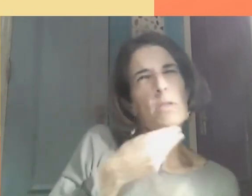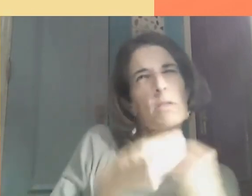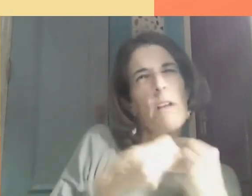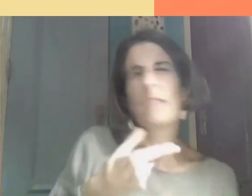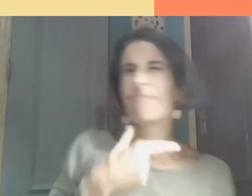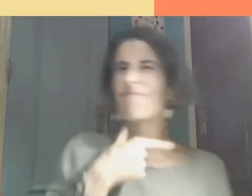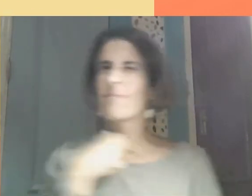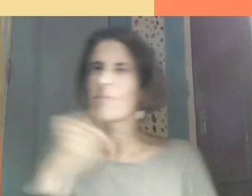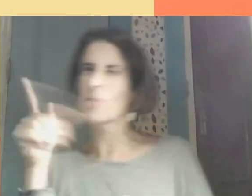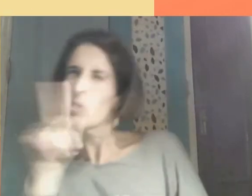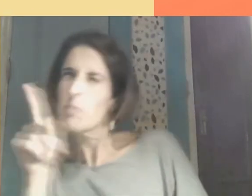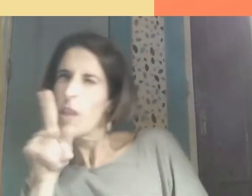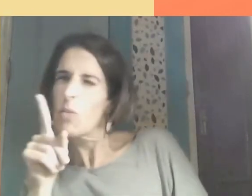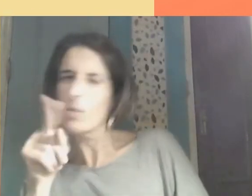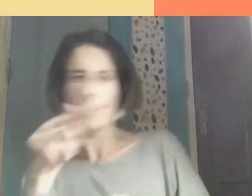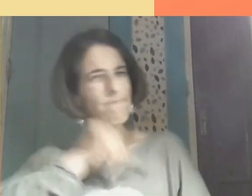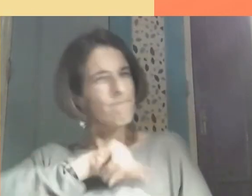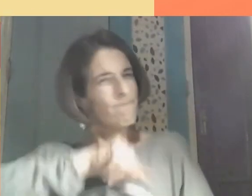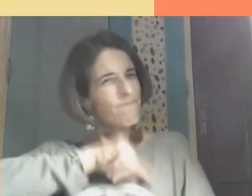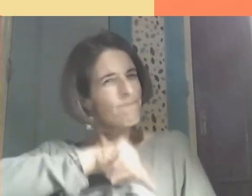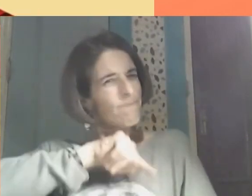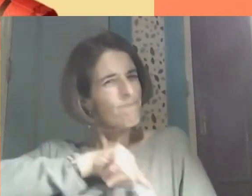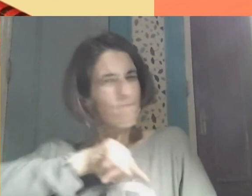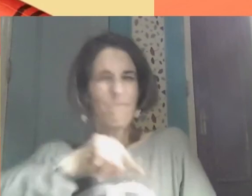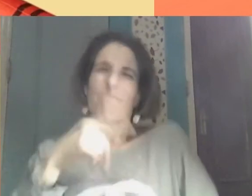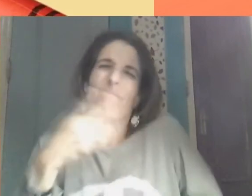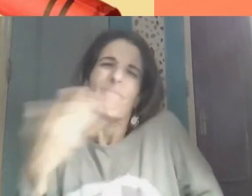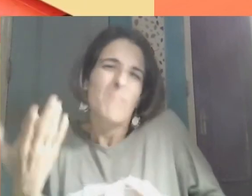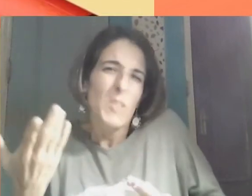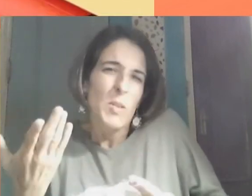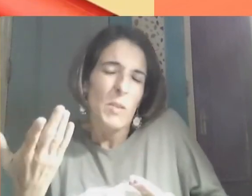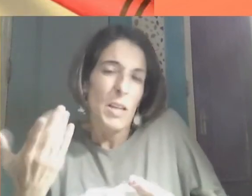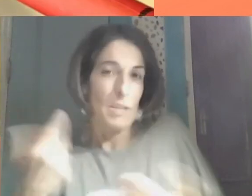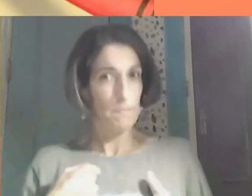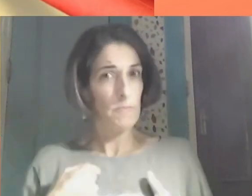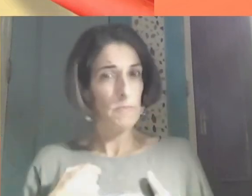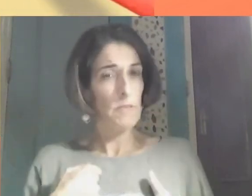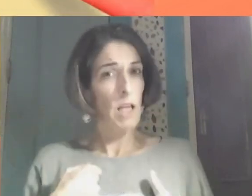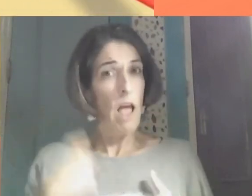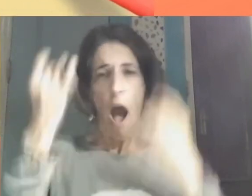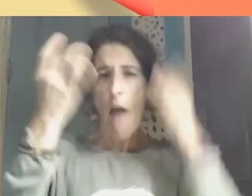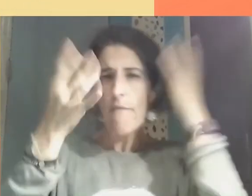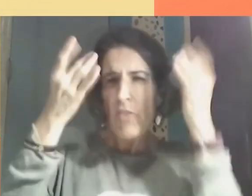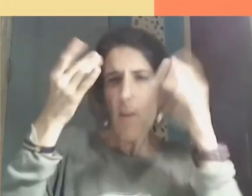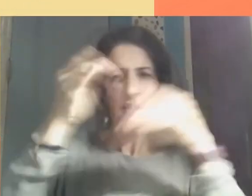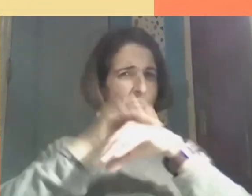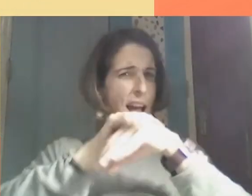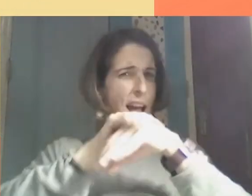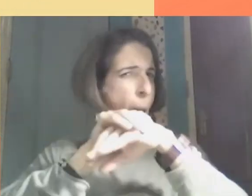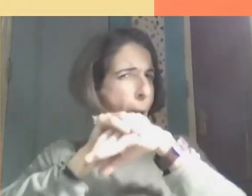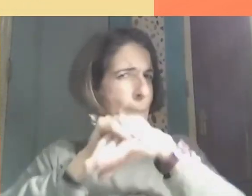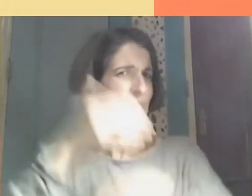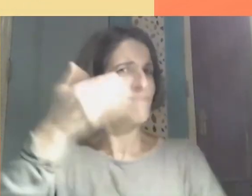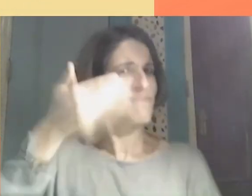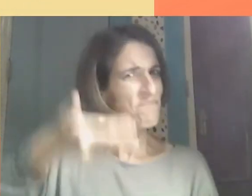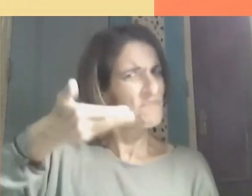y cómo nos hacen sentir hay que tener aficiones y amigos